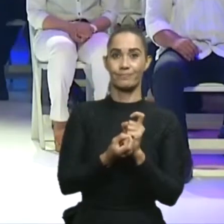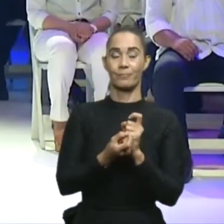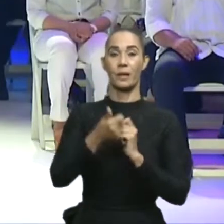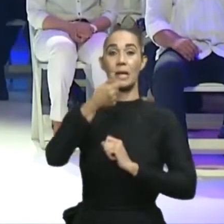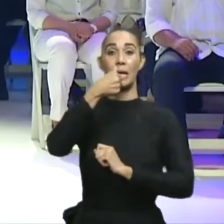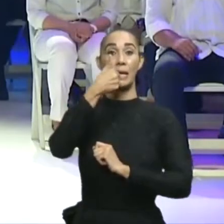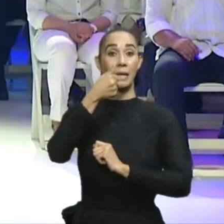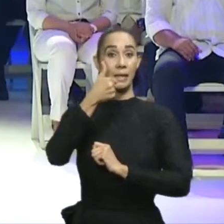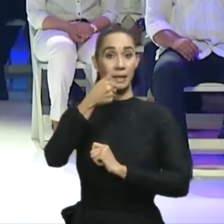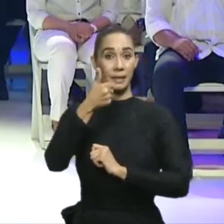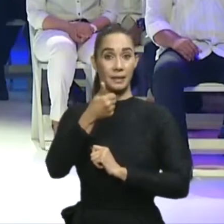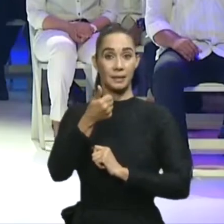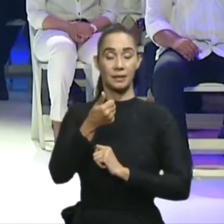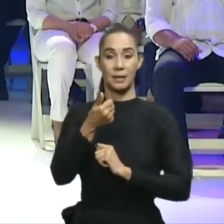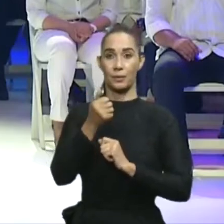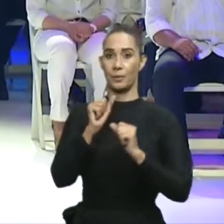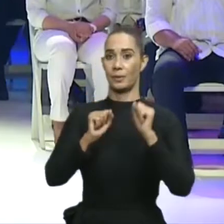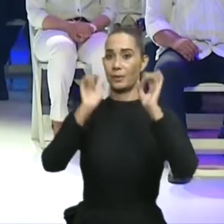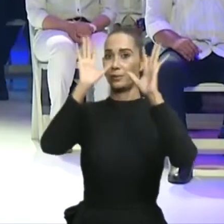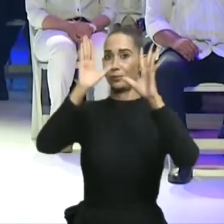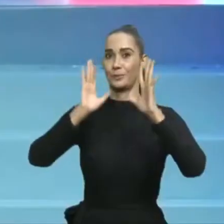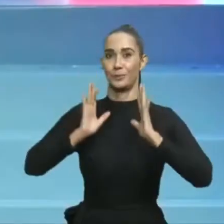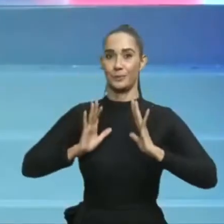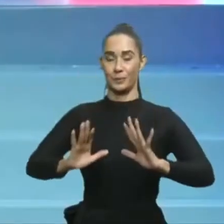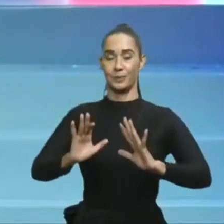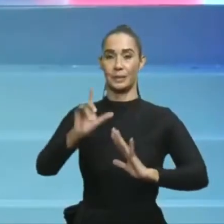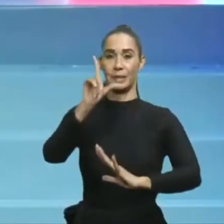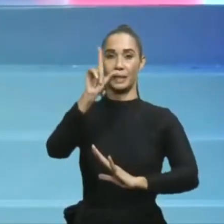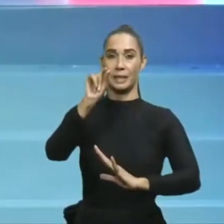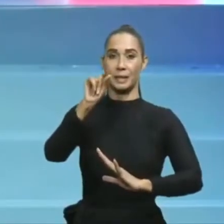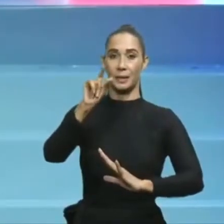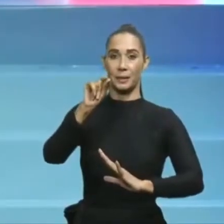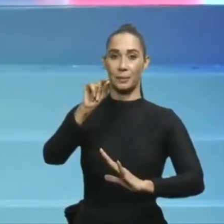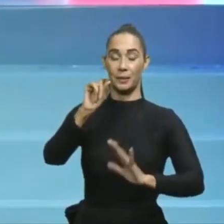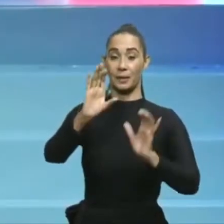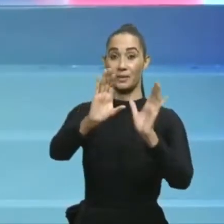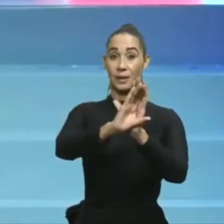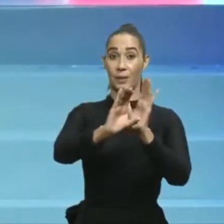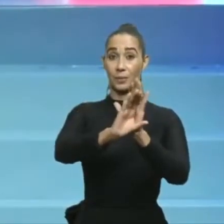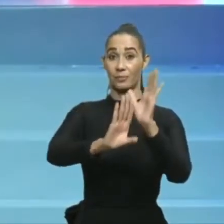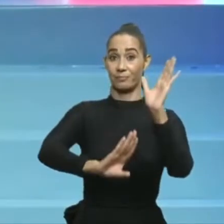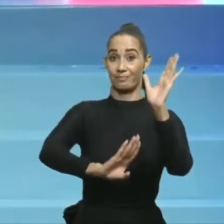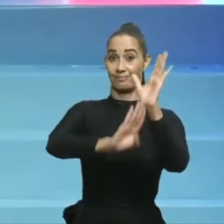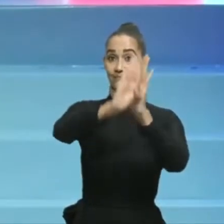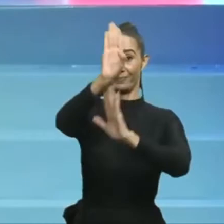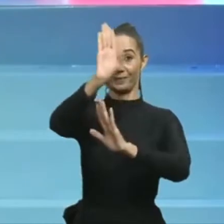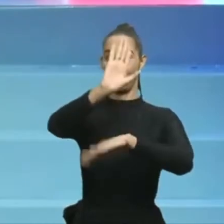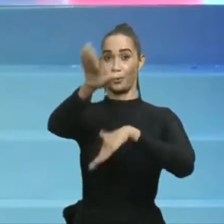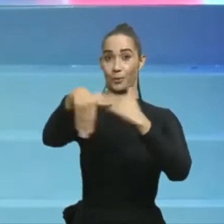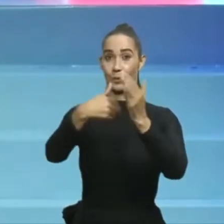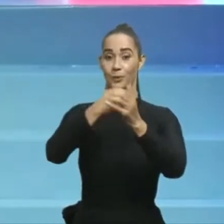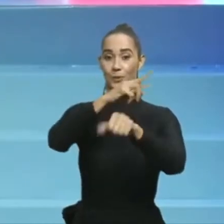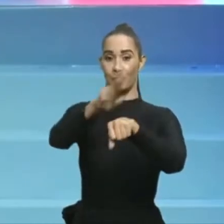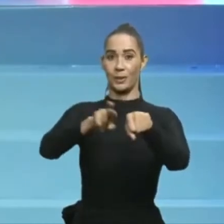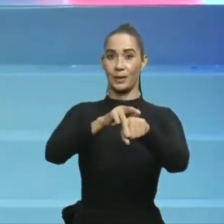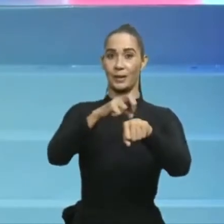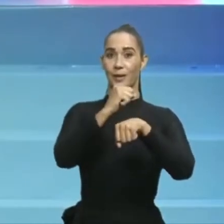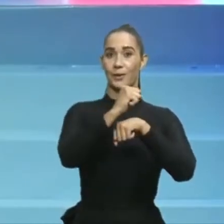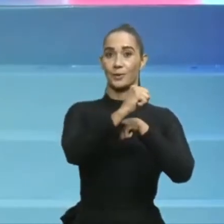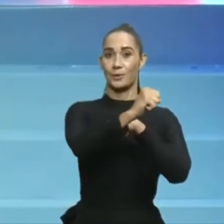diez años va a estar irreconocible y que en 20 años será un ejemplo de desarrollo de toda la región sur